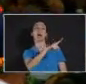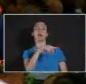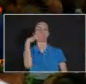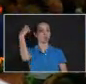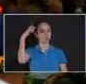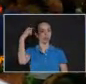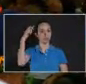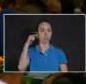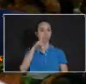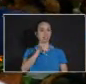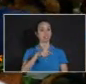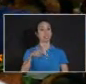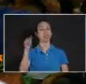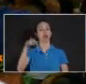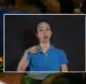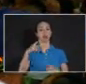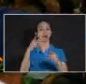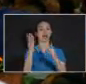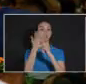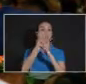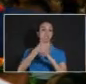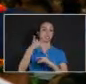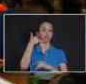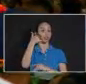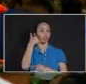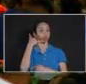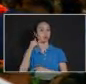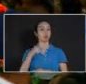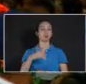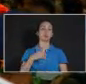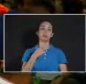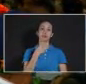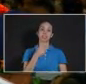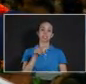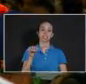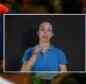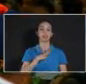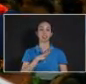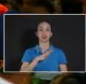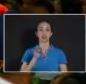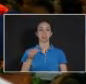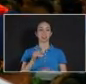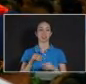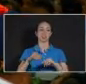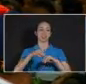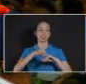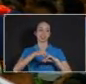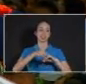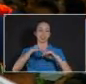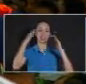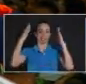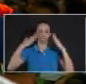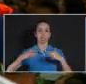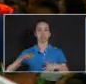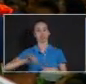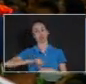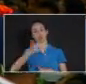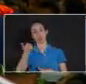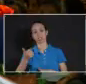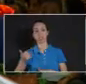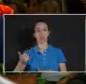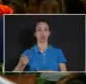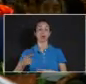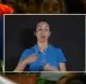por teléfono me está diciendo que yo me tengo que casar con fulana de tal. Pero si yo ya estoy casado, primero me tendría que